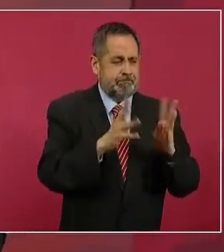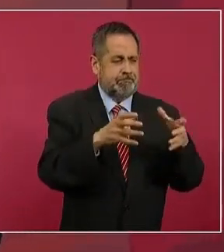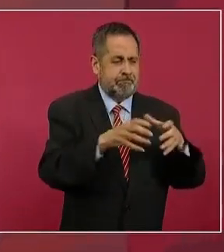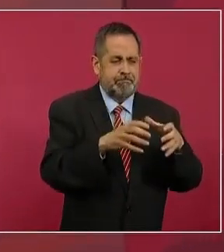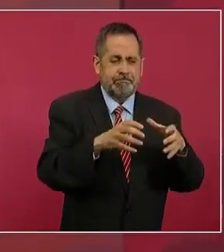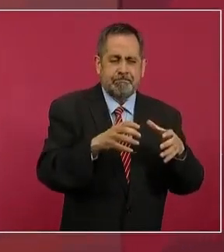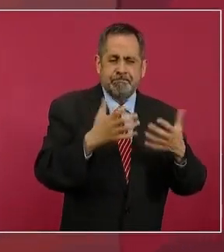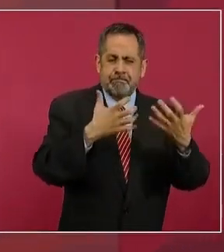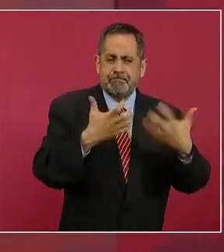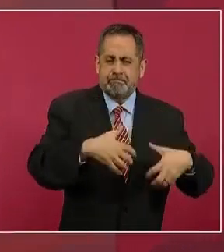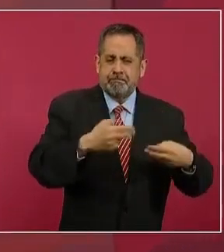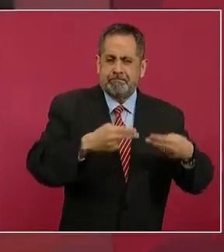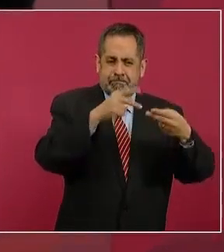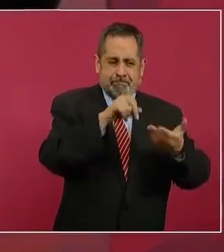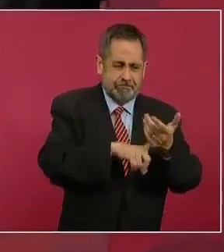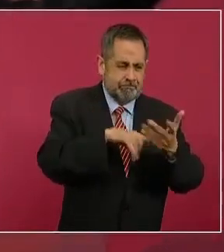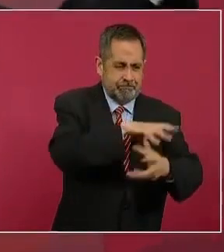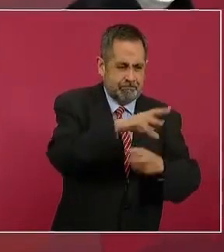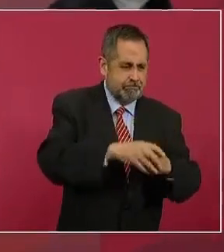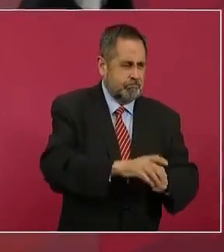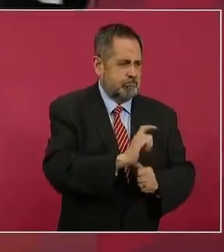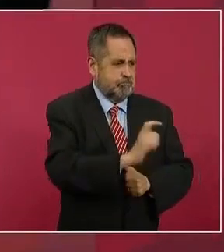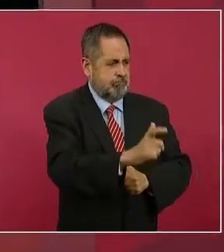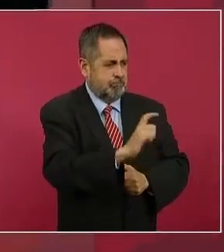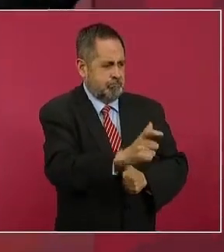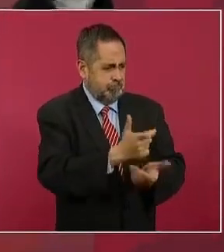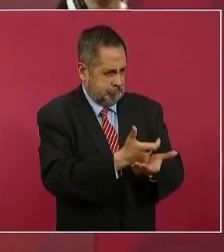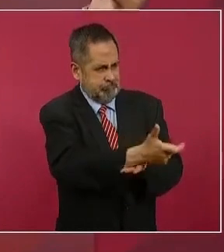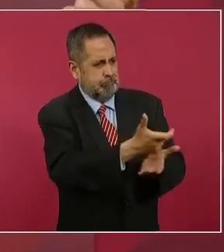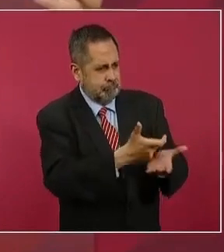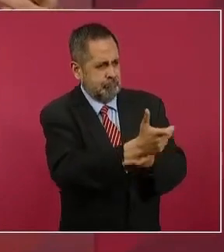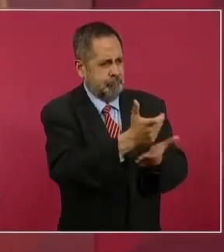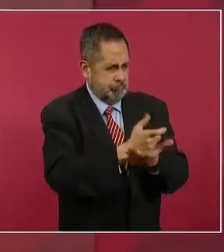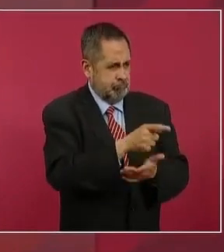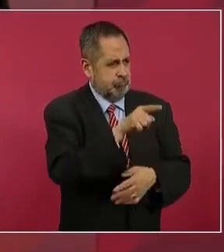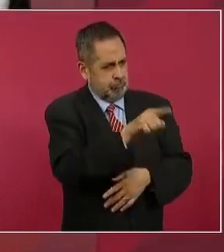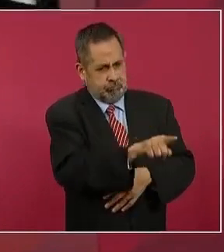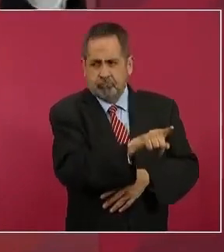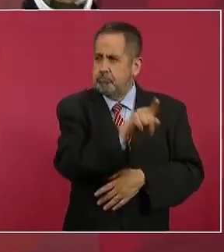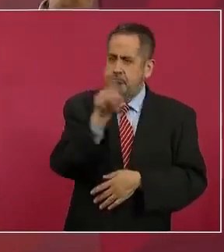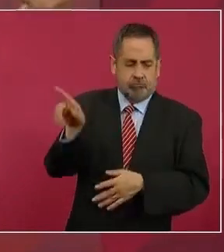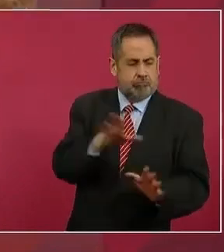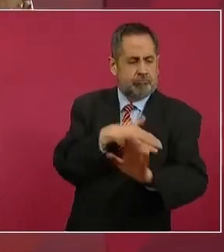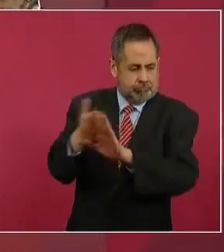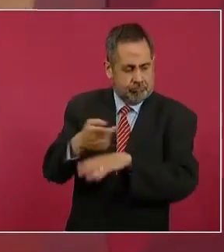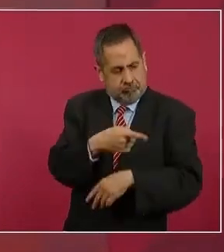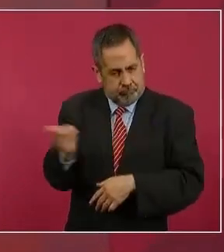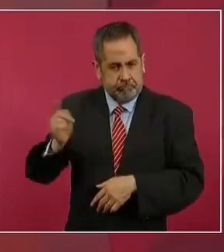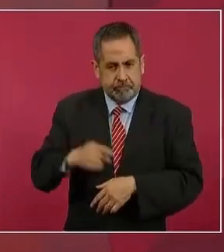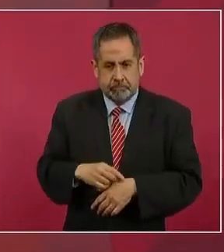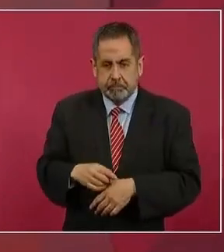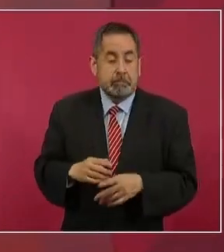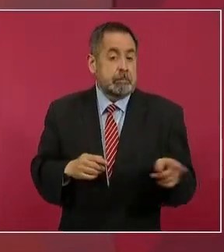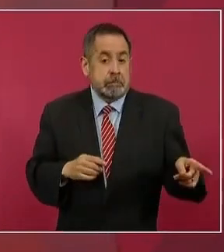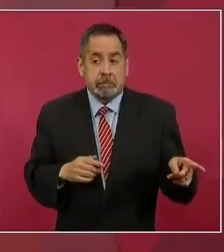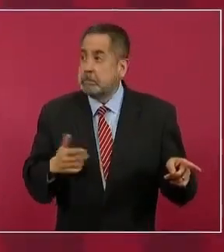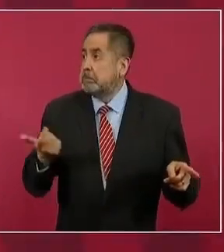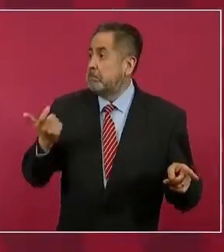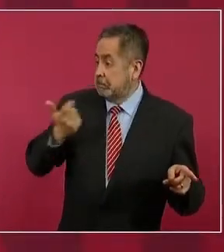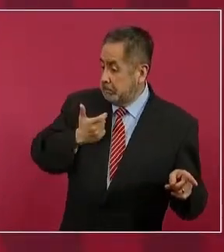Y cómo hacen sus